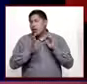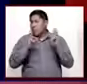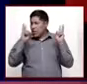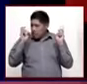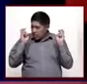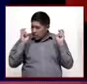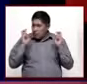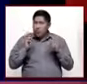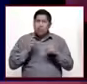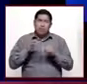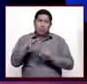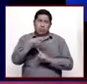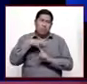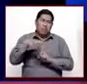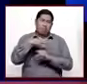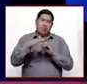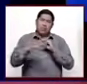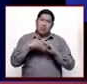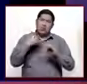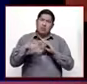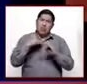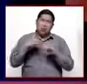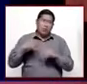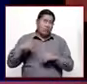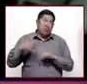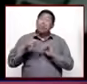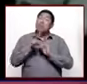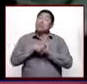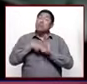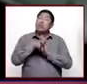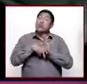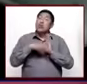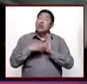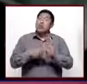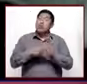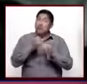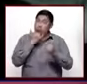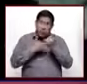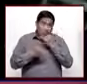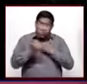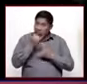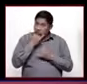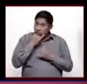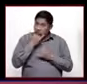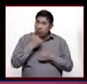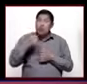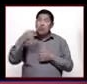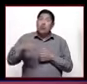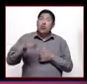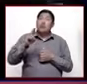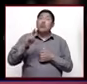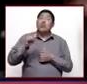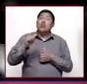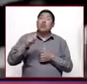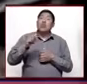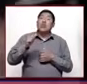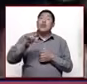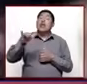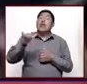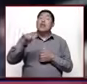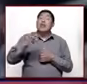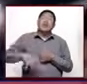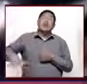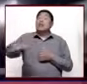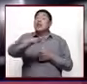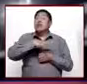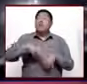tema y son imágenes que nos llegan a nuestro espacio Reporteros al Día para mostrarles qué es lo que está pasando en Guanay, porque en esa región es que se